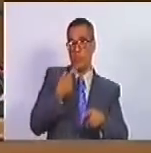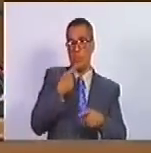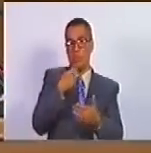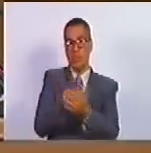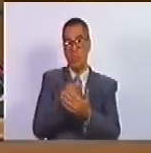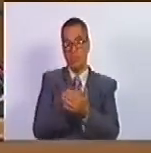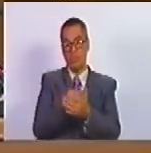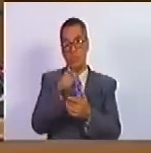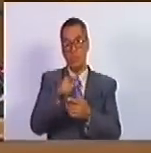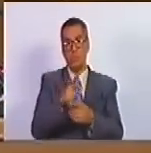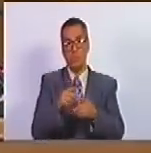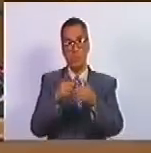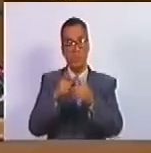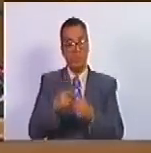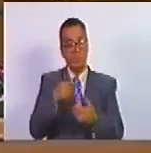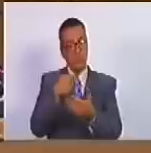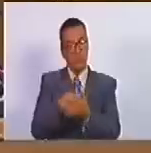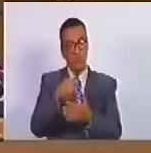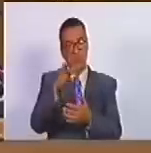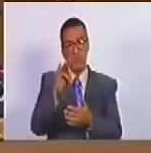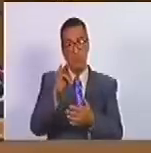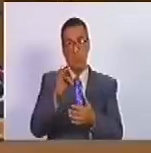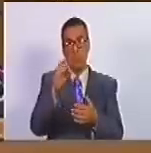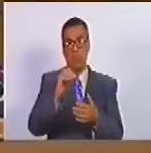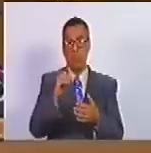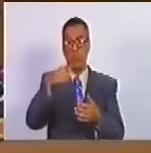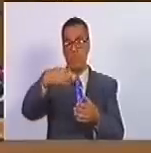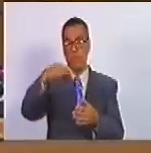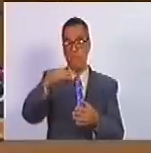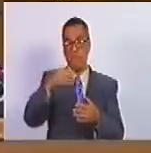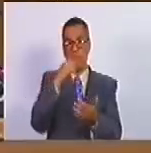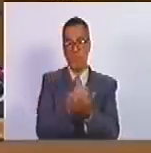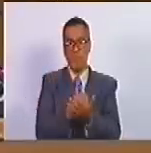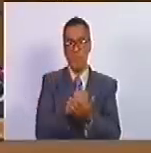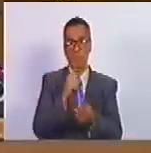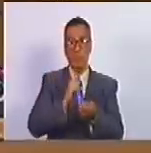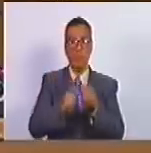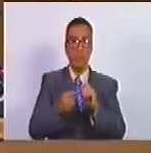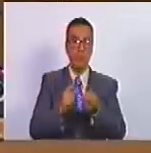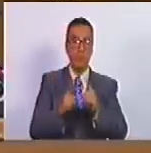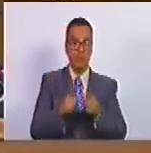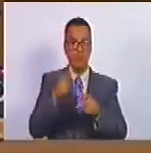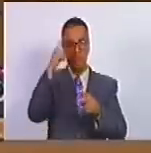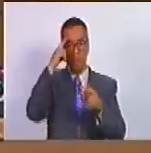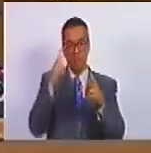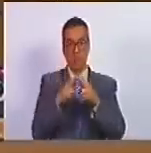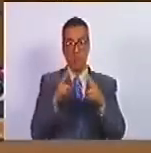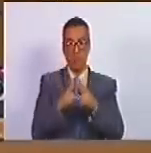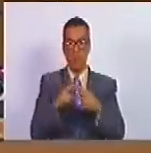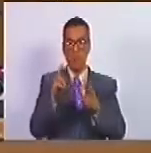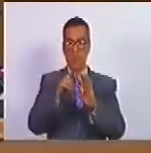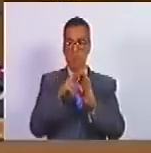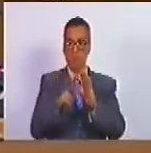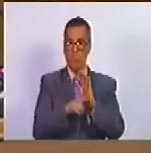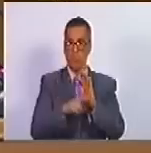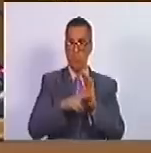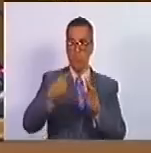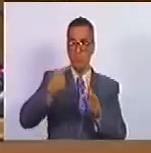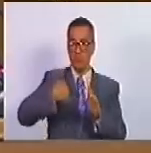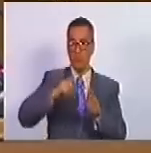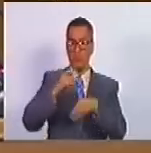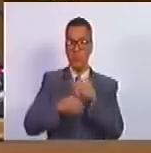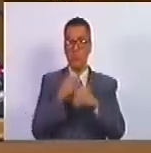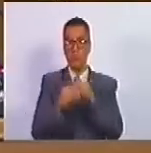por concepto de timbres fiscales, estampillas y papel sellado en aquellos trámites cuyo conocimiento y resolución esté atribuido